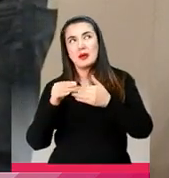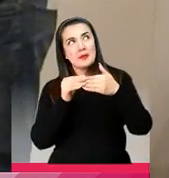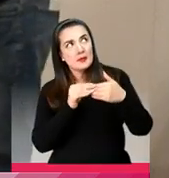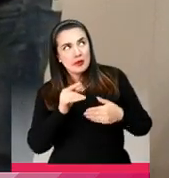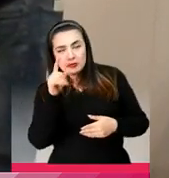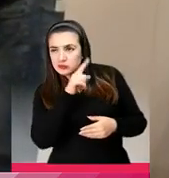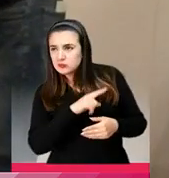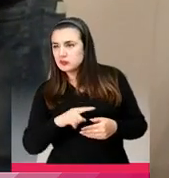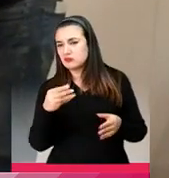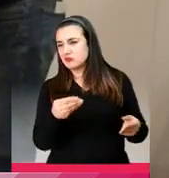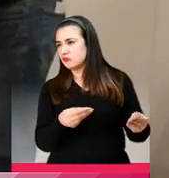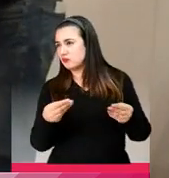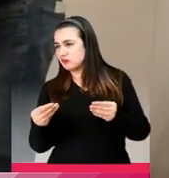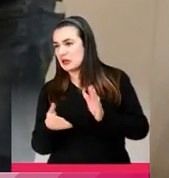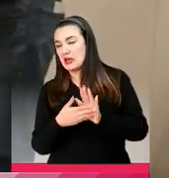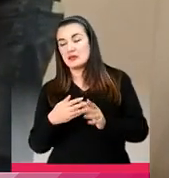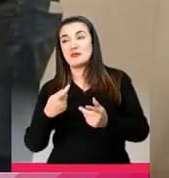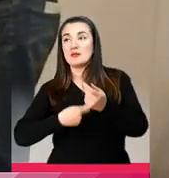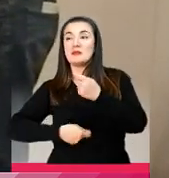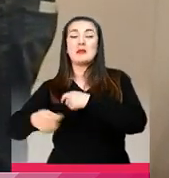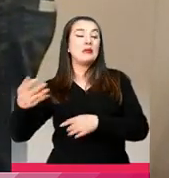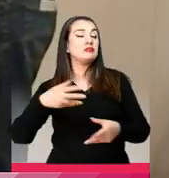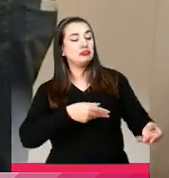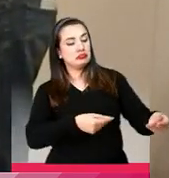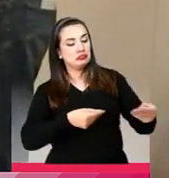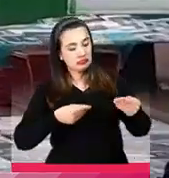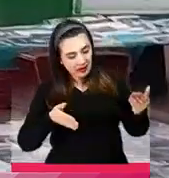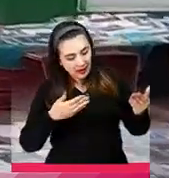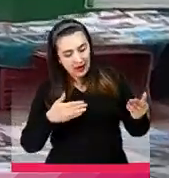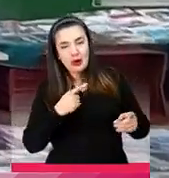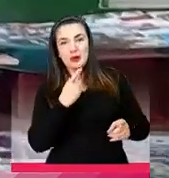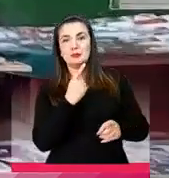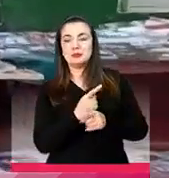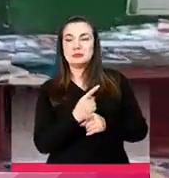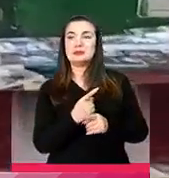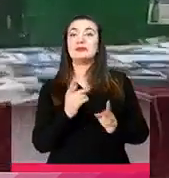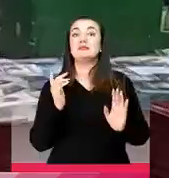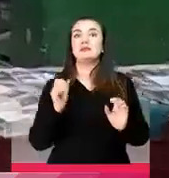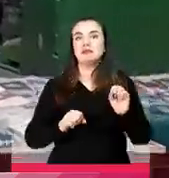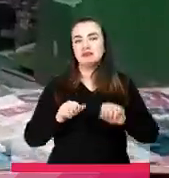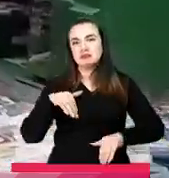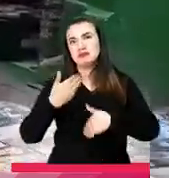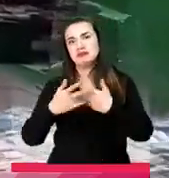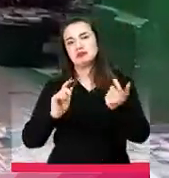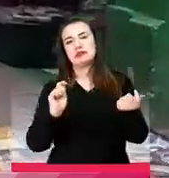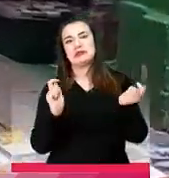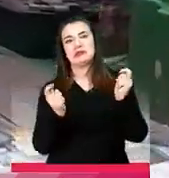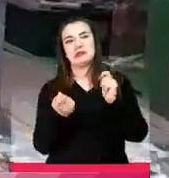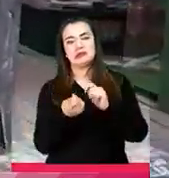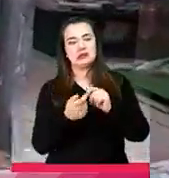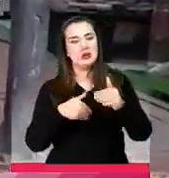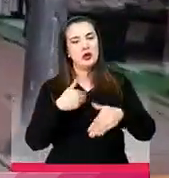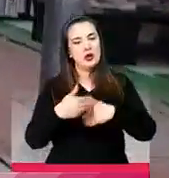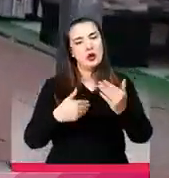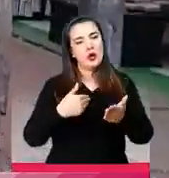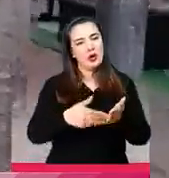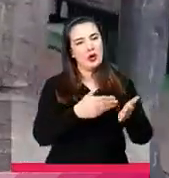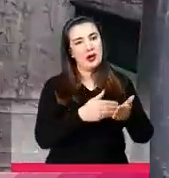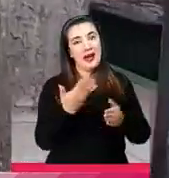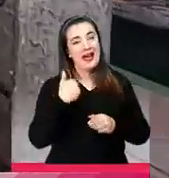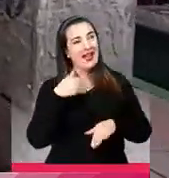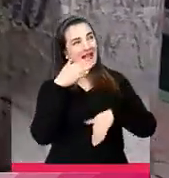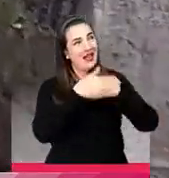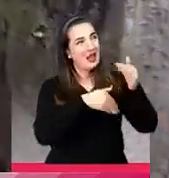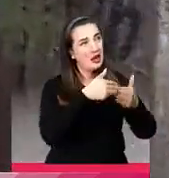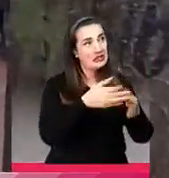entrega a domicilio han puesto a prueba tanto a libreros como a compradores y se ha cambiado el placentero procedimiento, que era salir a conseguir el